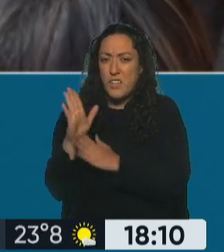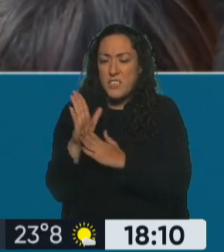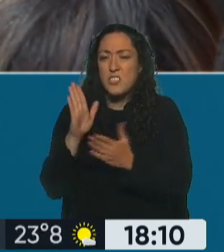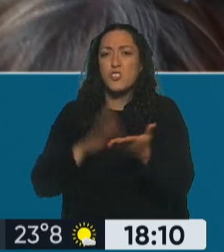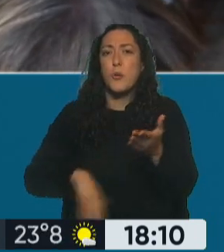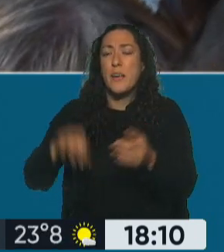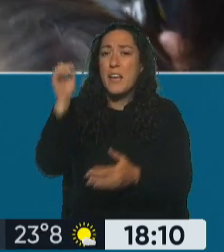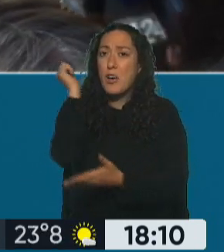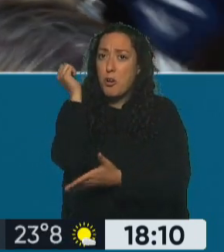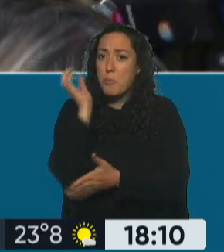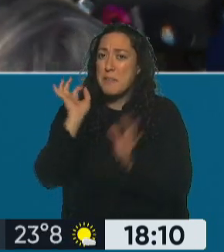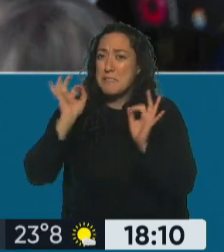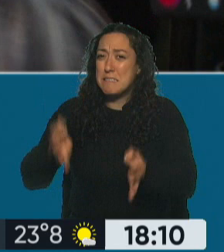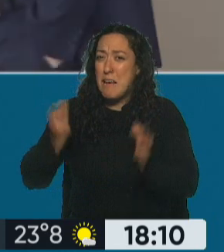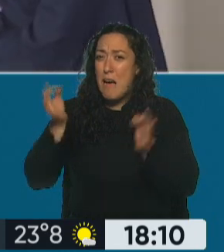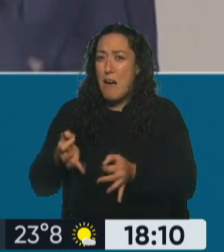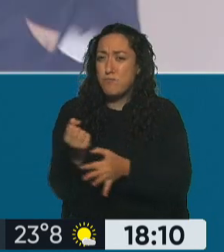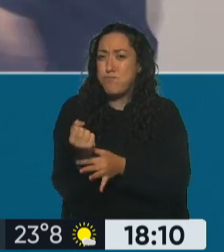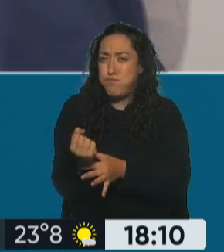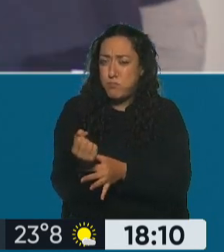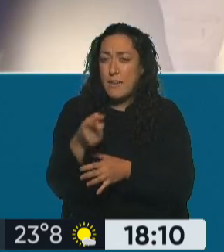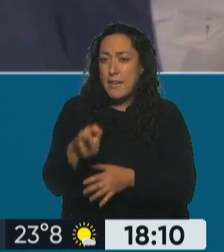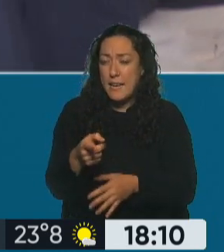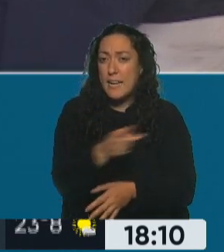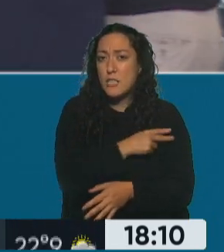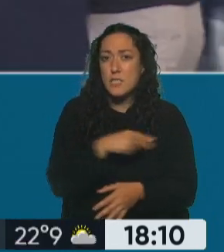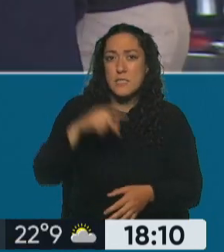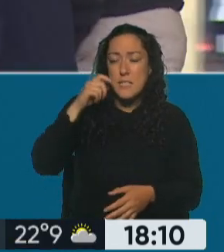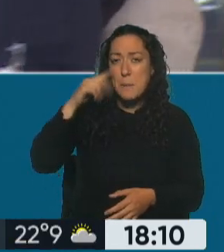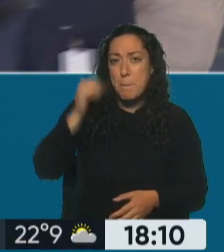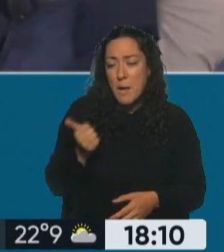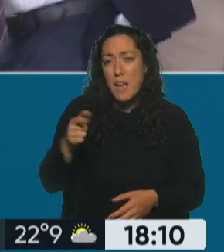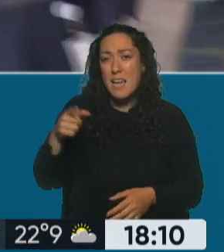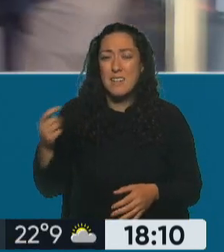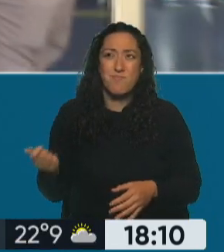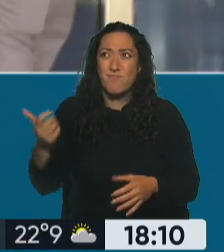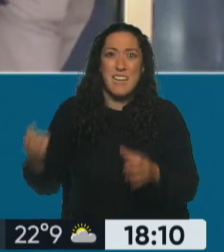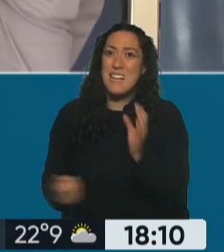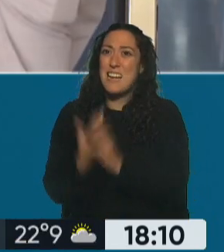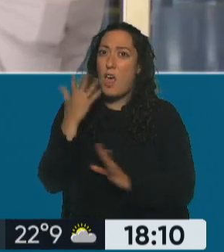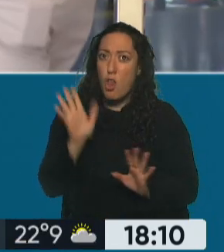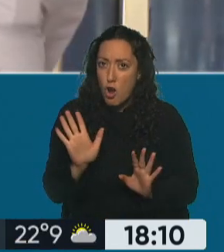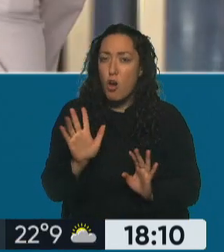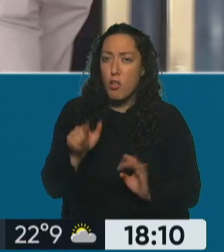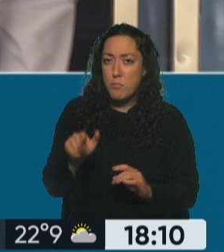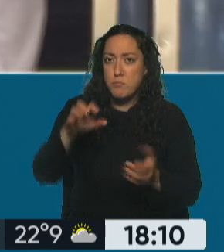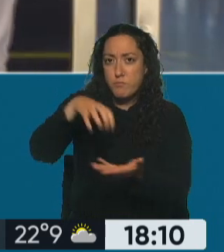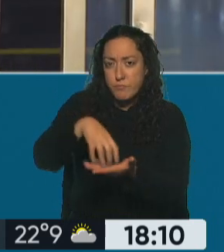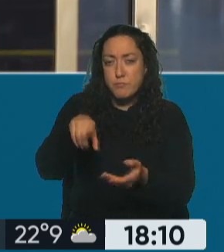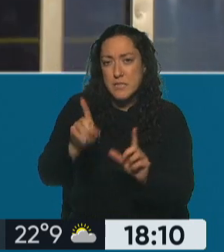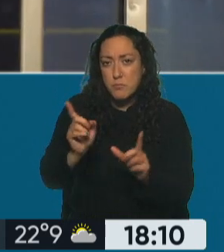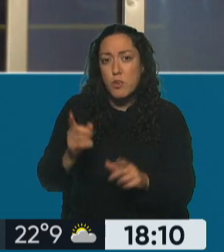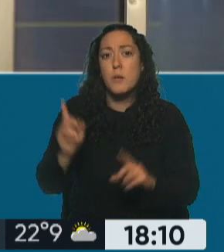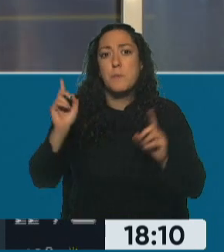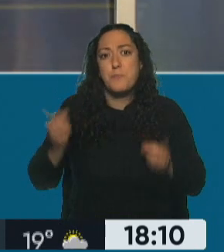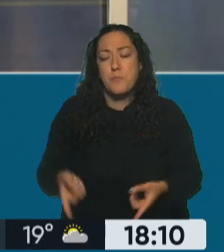económica. Ex que rector del SEMA, prácticamente uno de los creadores del SEMA, y como tal el gran padre de